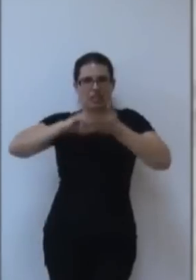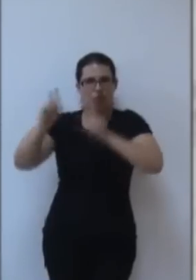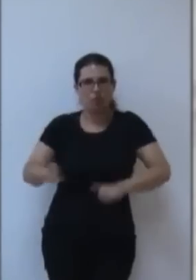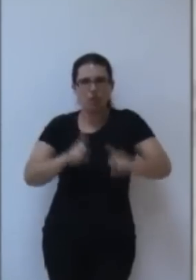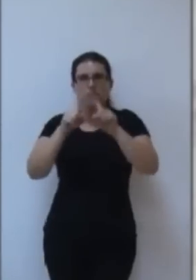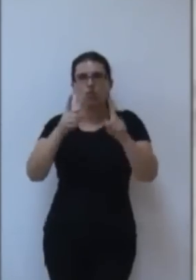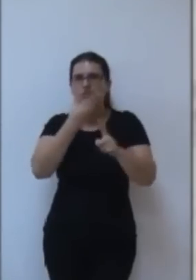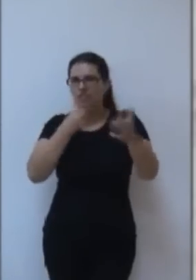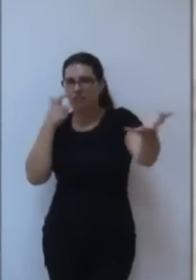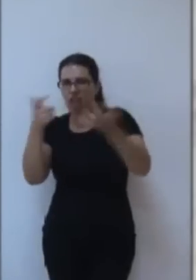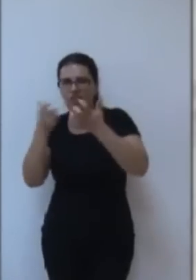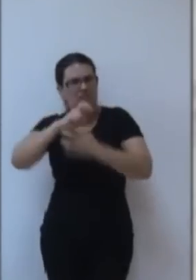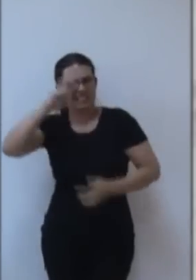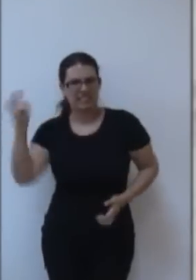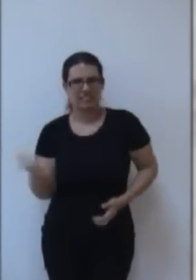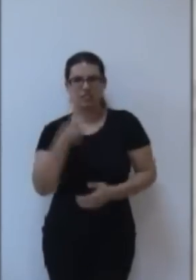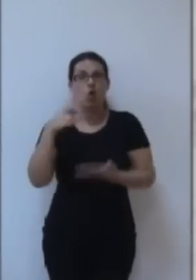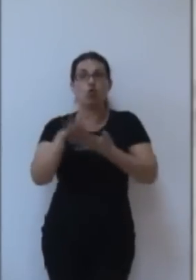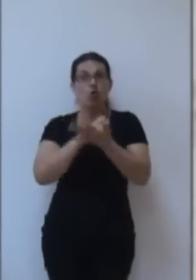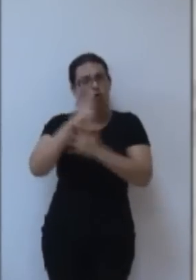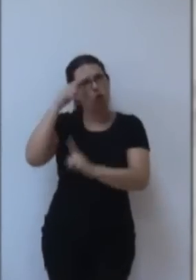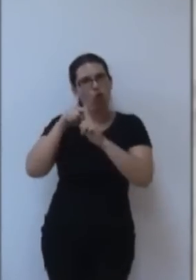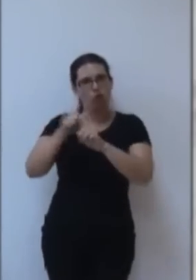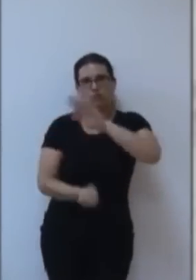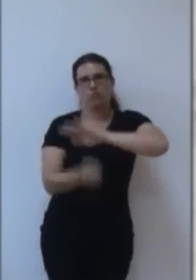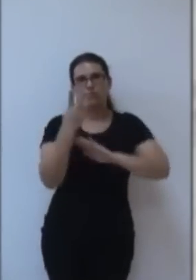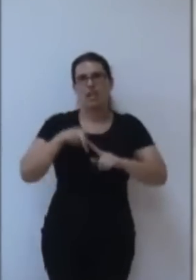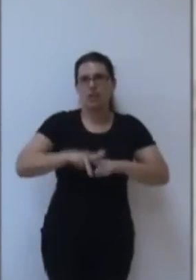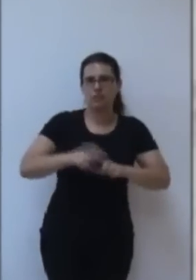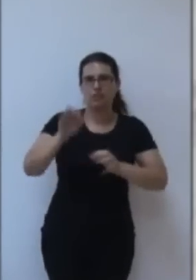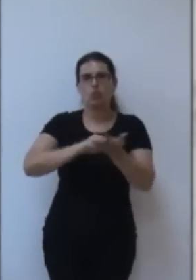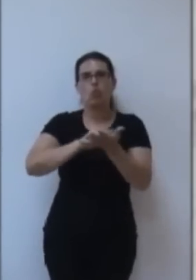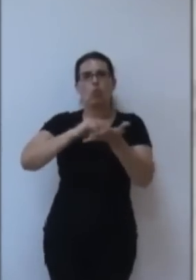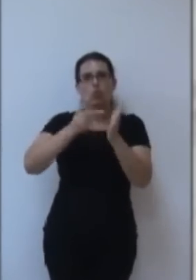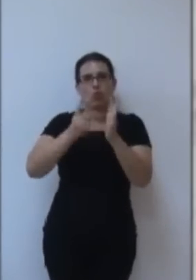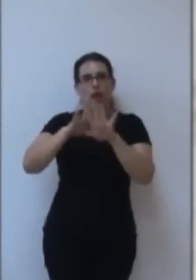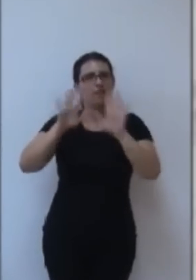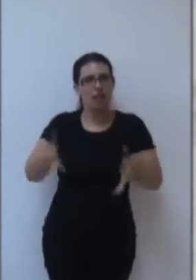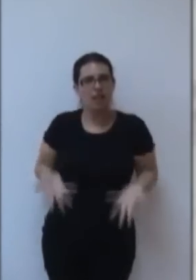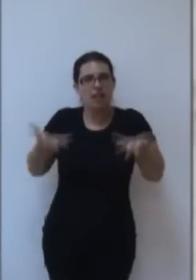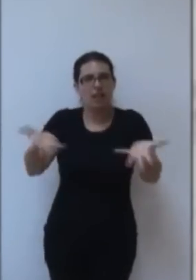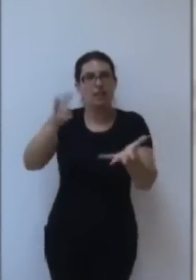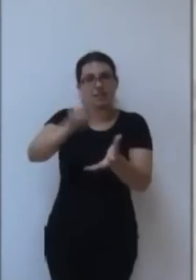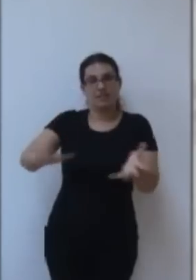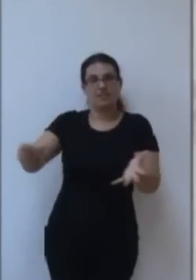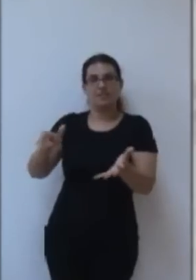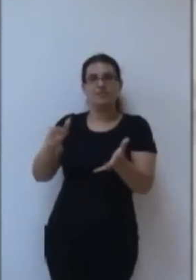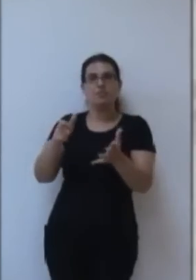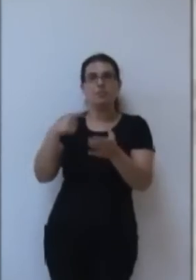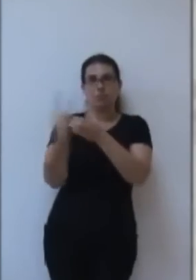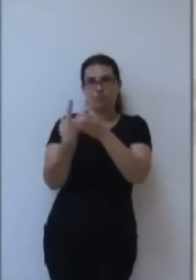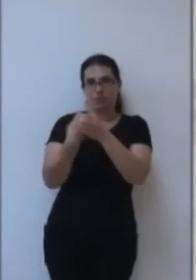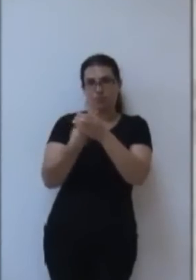etcétera. Y bueno, todo desarrollando herramientas y soluciones tecnológicas para mejorar la calidad de vida y la educación